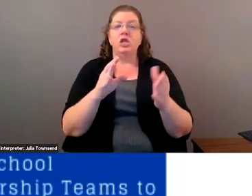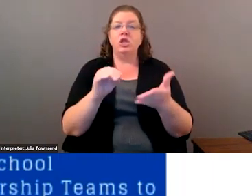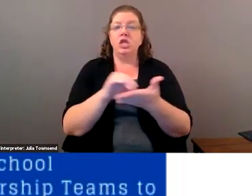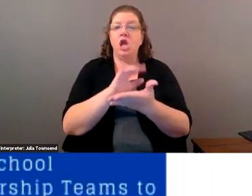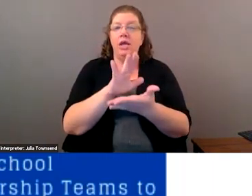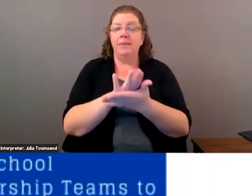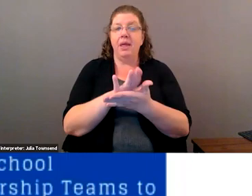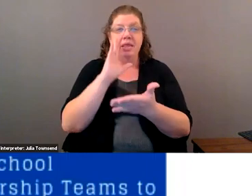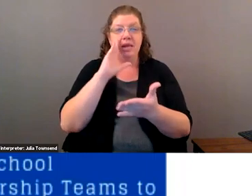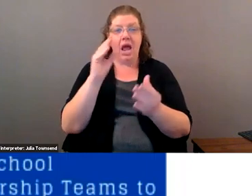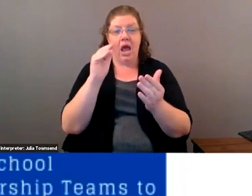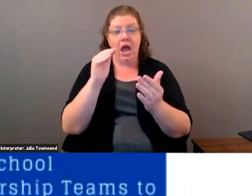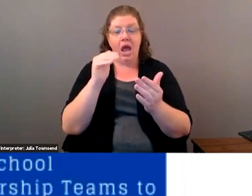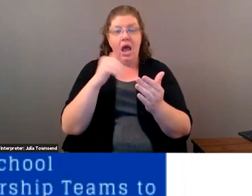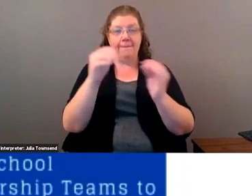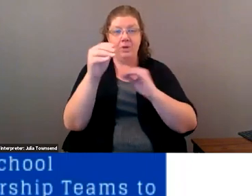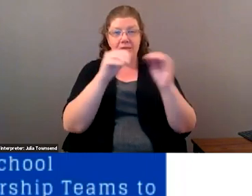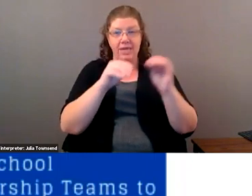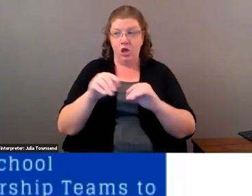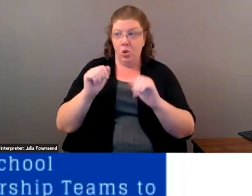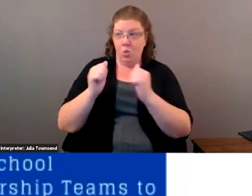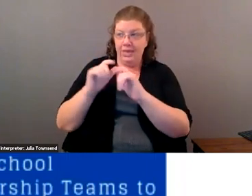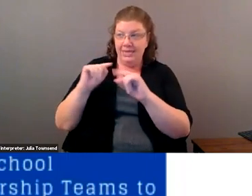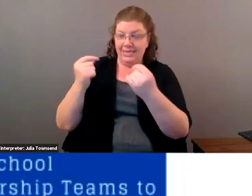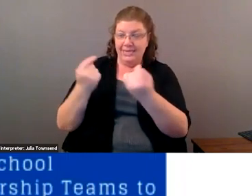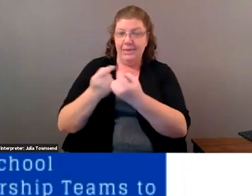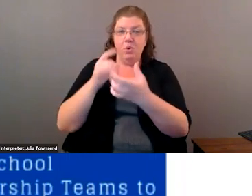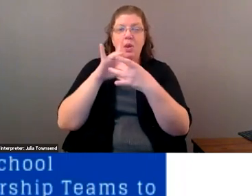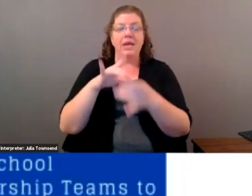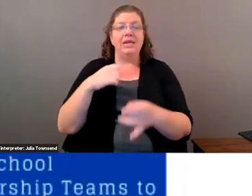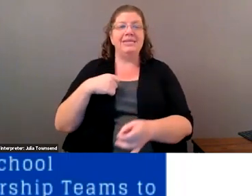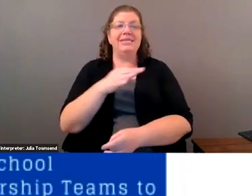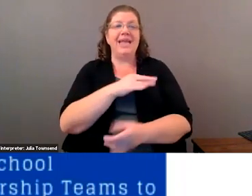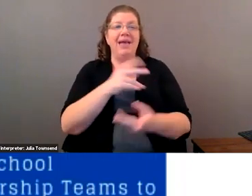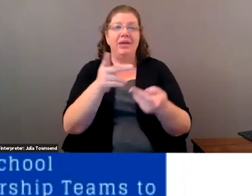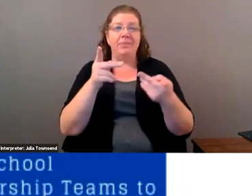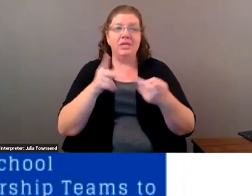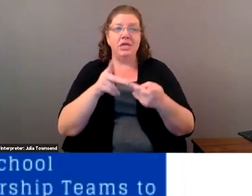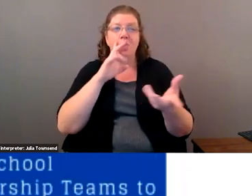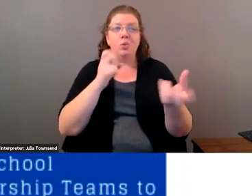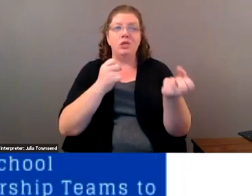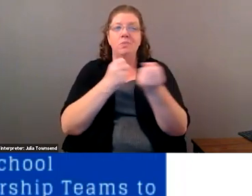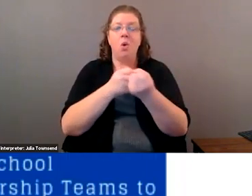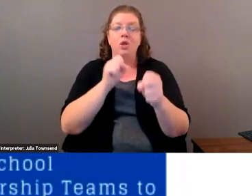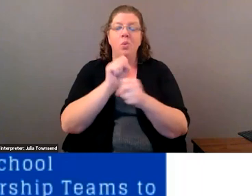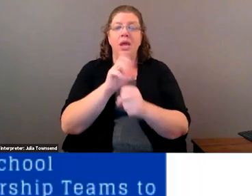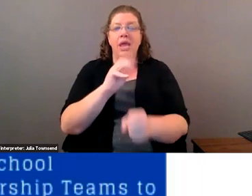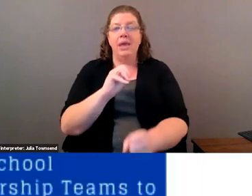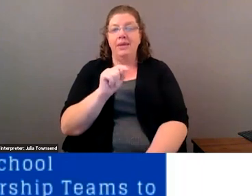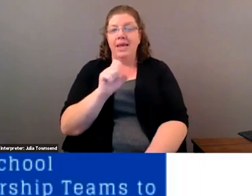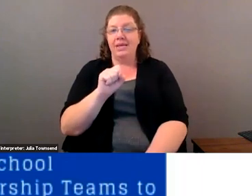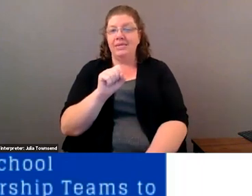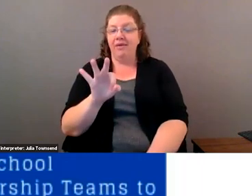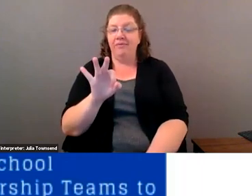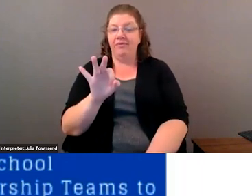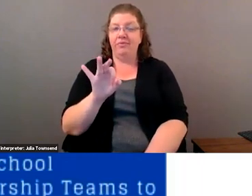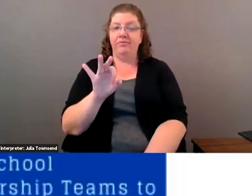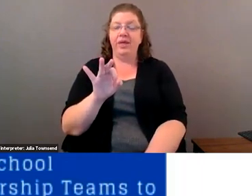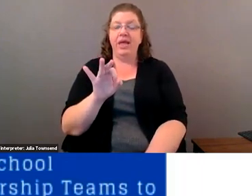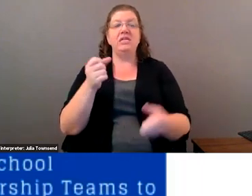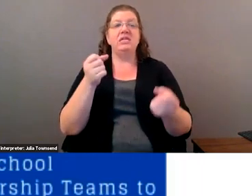gracias y le quiero centrar la atención del consejo al documento que hicimos en colaboración con el equipo